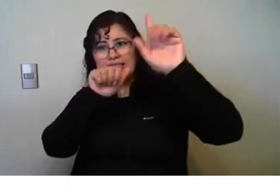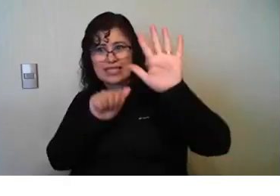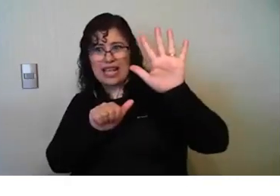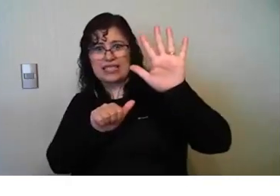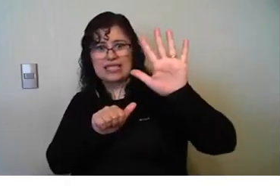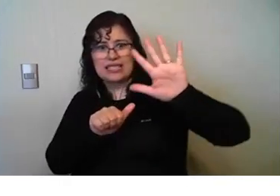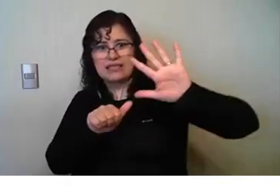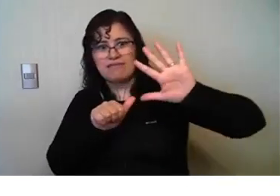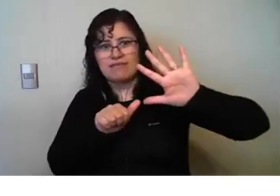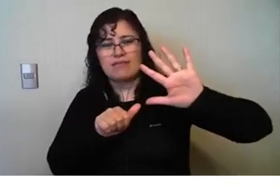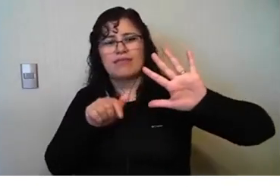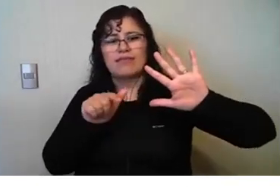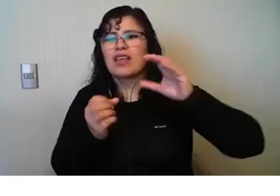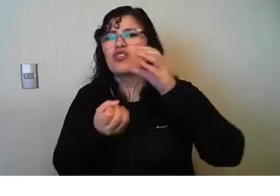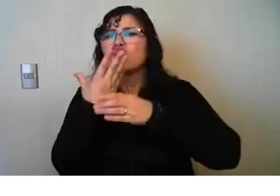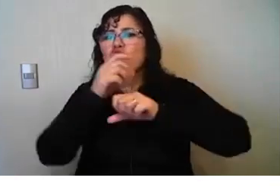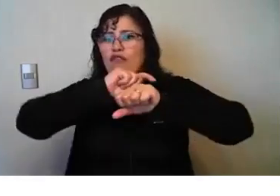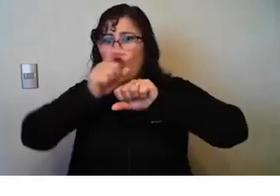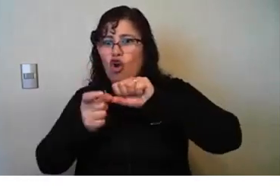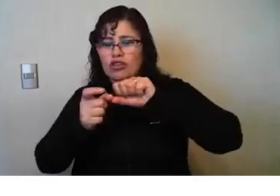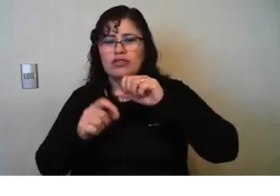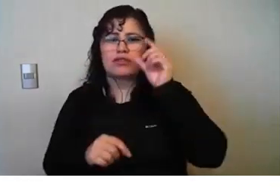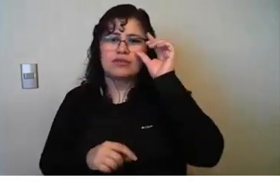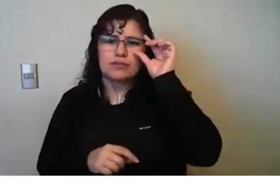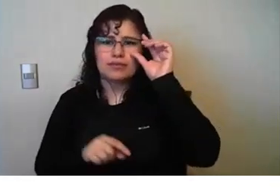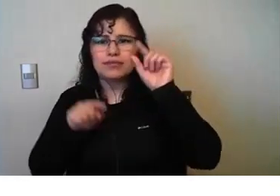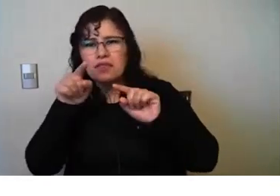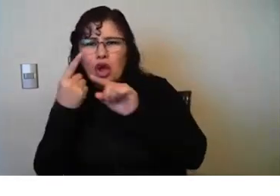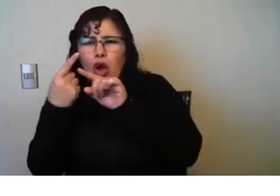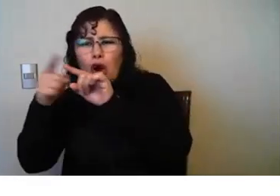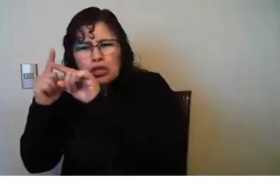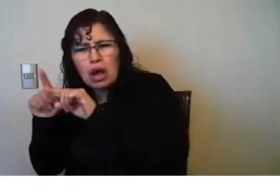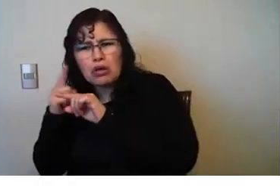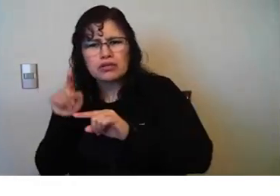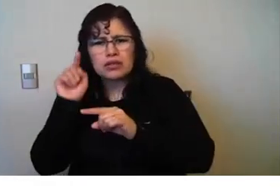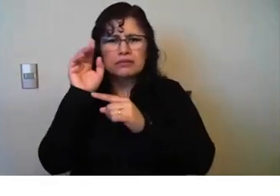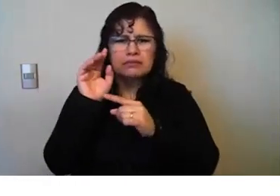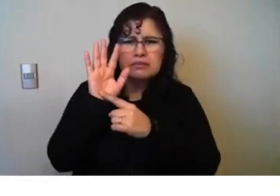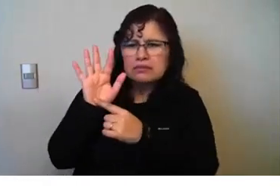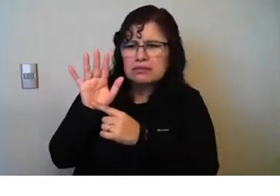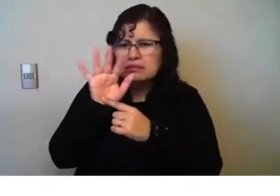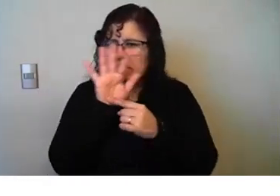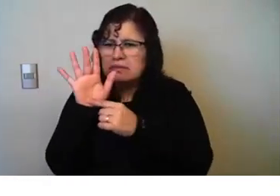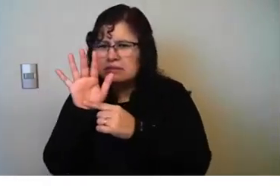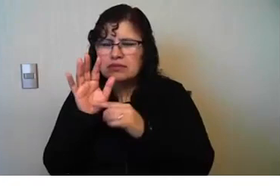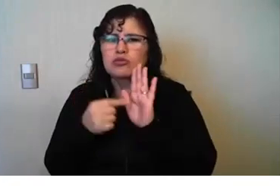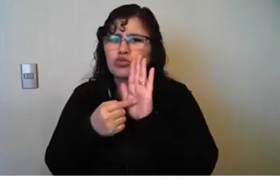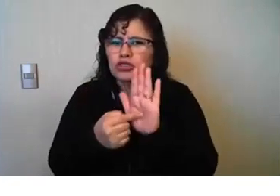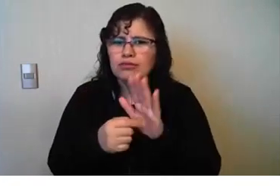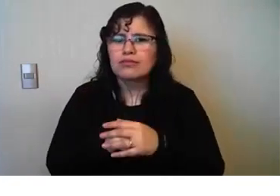neocórtex, y identificando algunas otras células que forman parte de